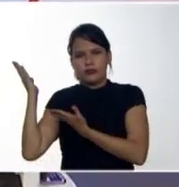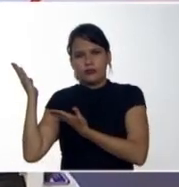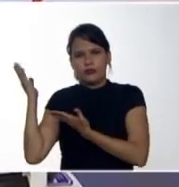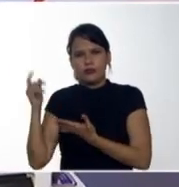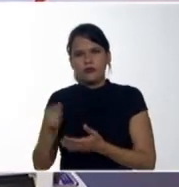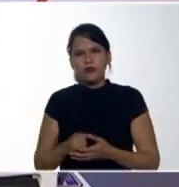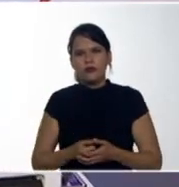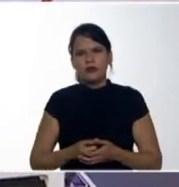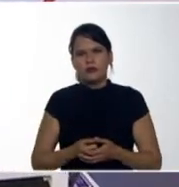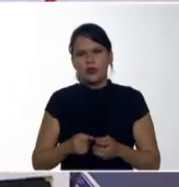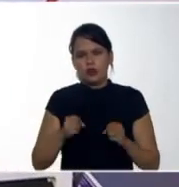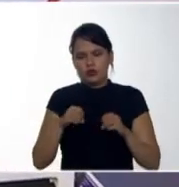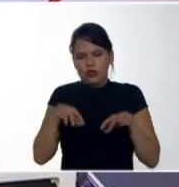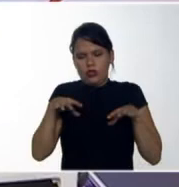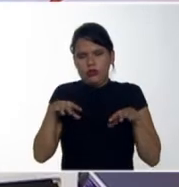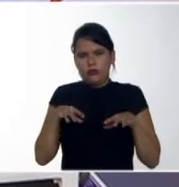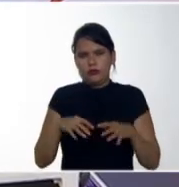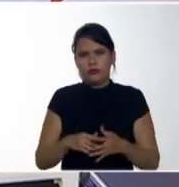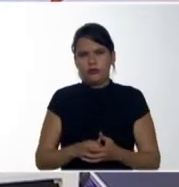y lo lanzo,